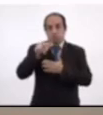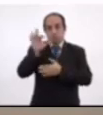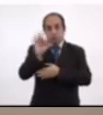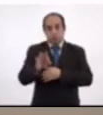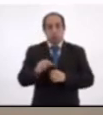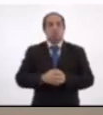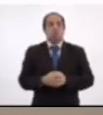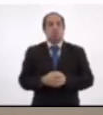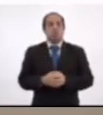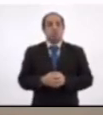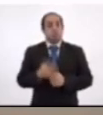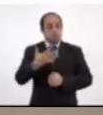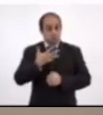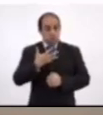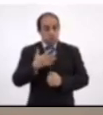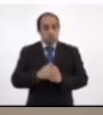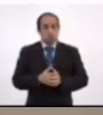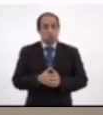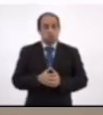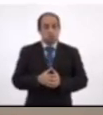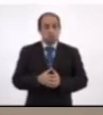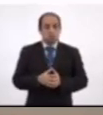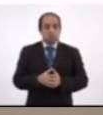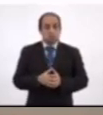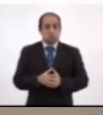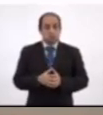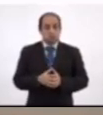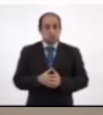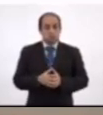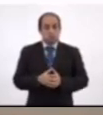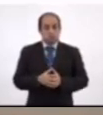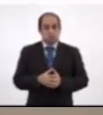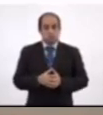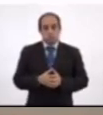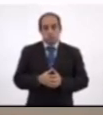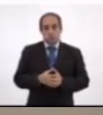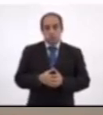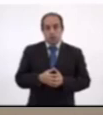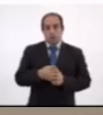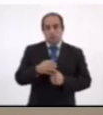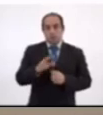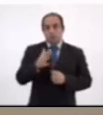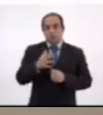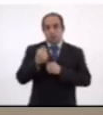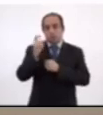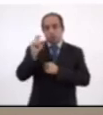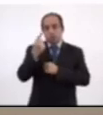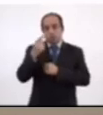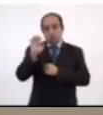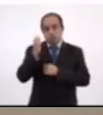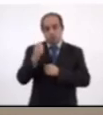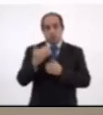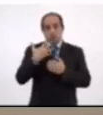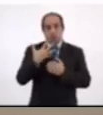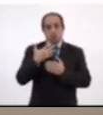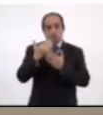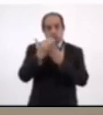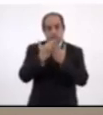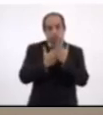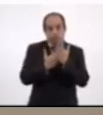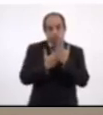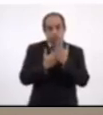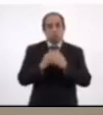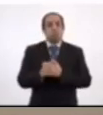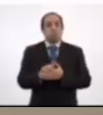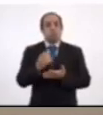semana previa. Entonces tenemos ya una serie desde prácticamente el 21 de enero de reducciones, salvo con una semana, la tercera semana